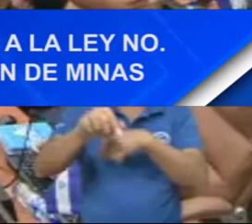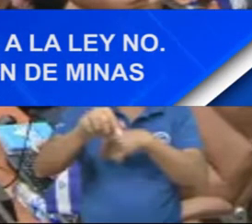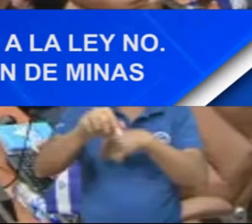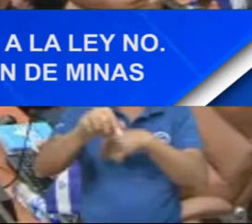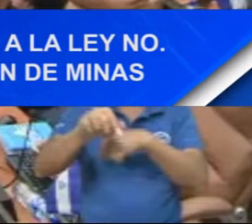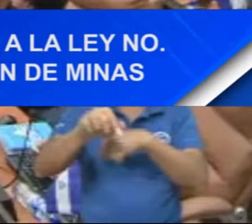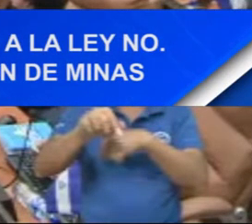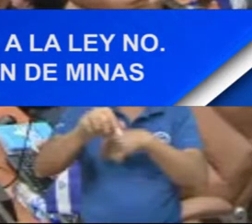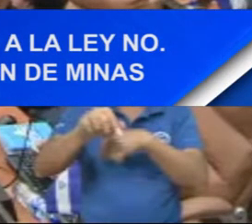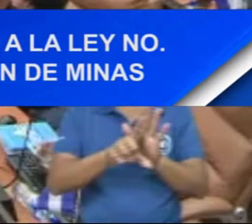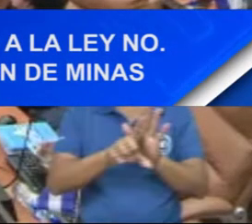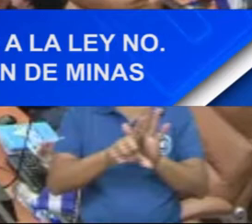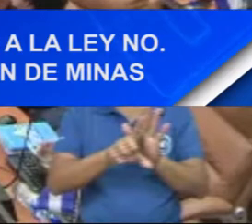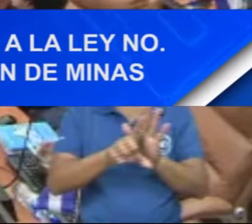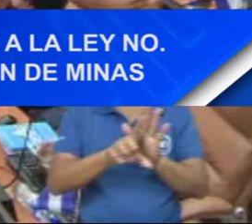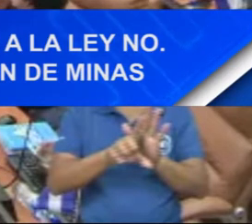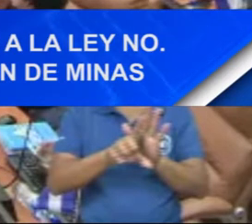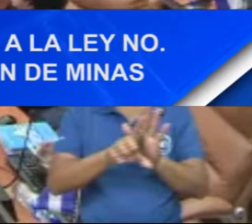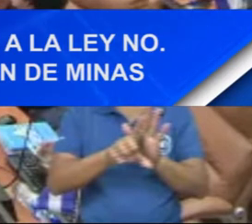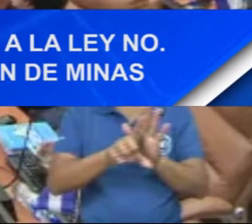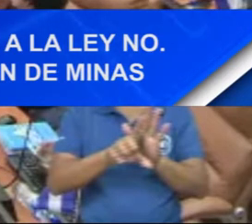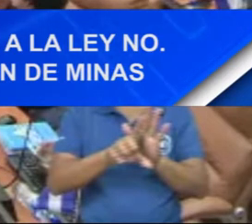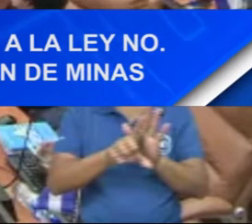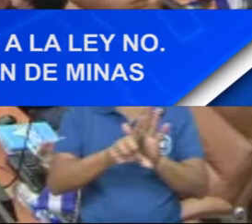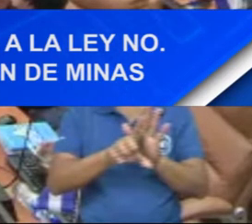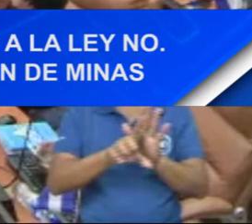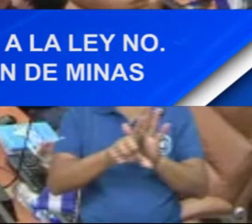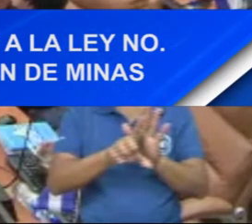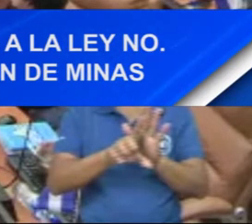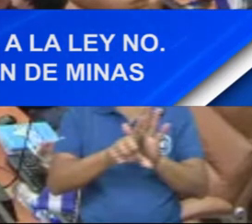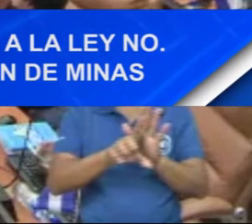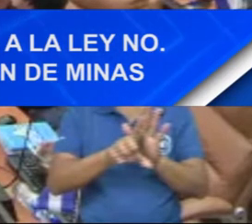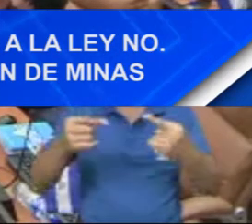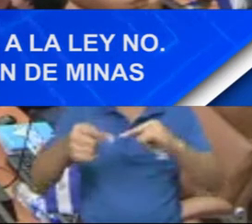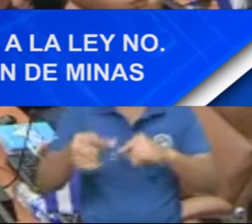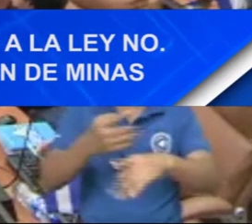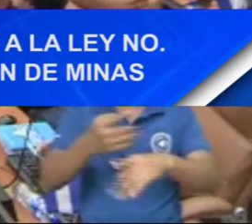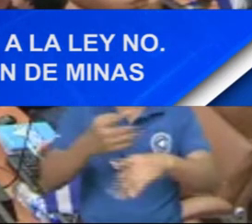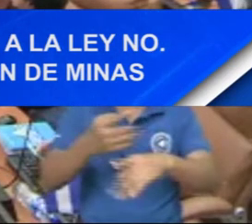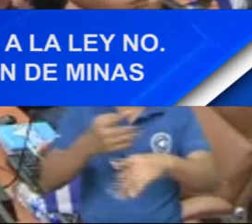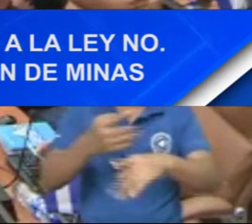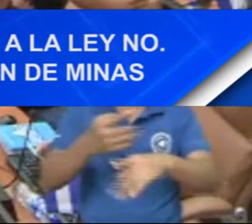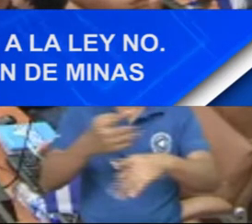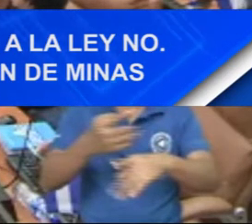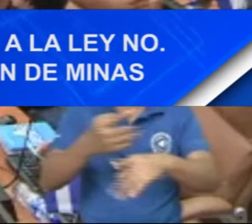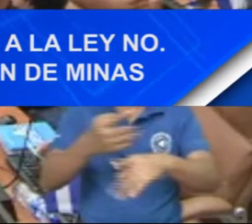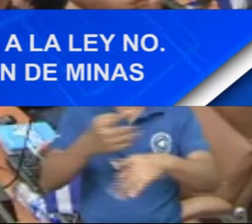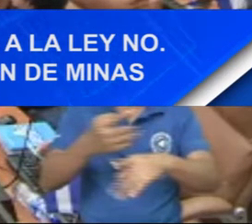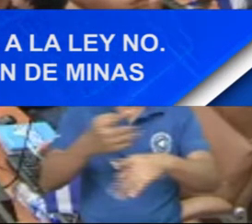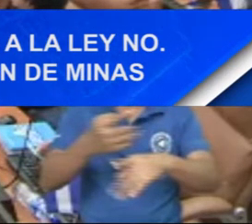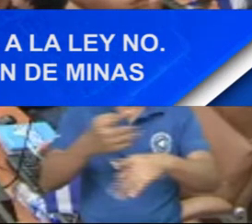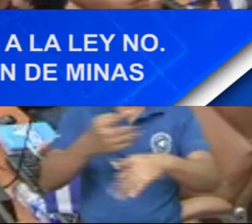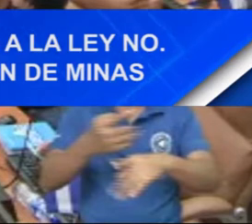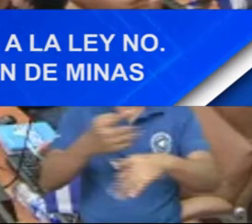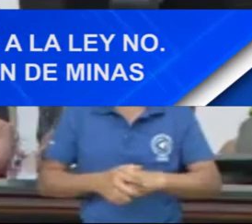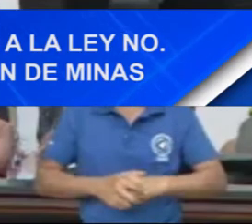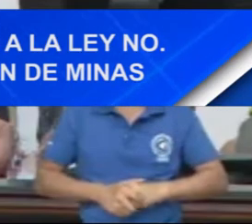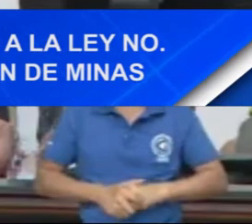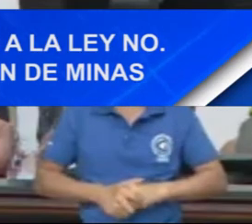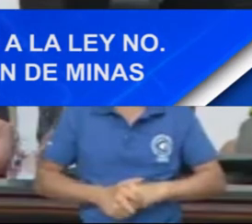ley para determinar el cumplimiento de las obligaciones de los titulares mineros